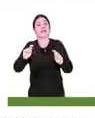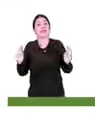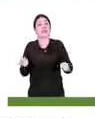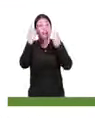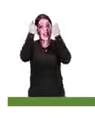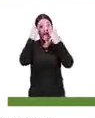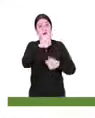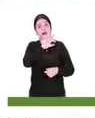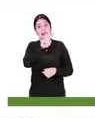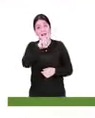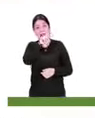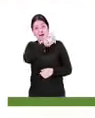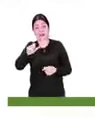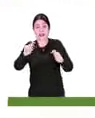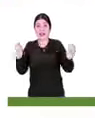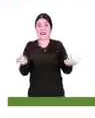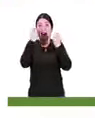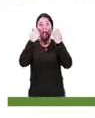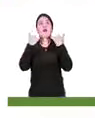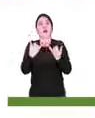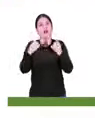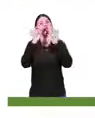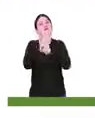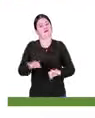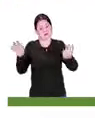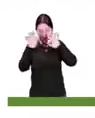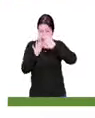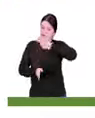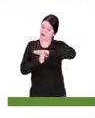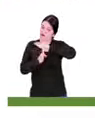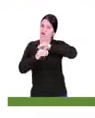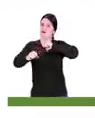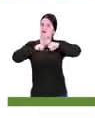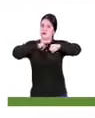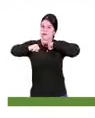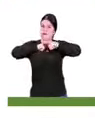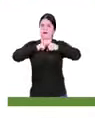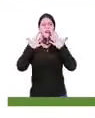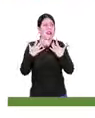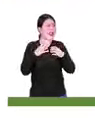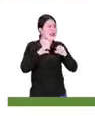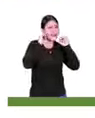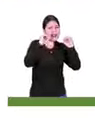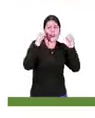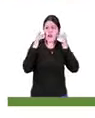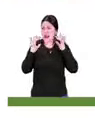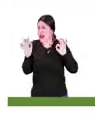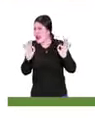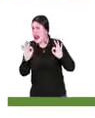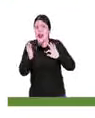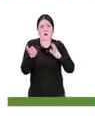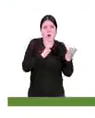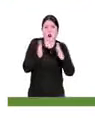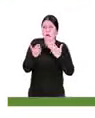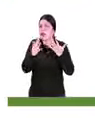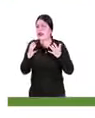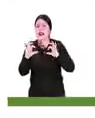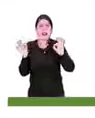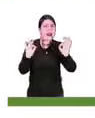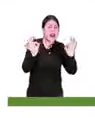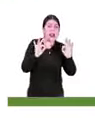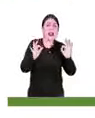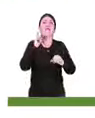como estas, sobre las cuales seguimos trabajando, porque el objetivo es llegar a cero muertes en la vía, y esto es muy importante. Pero por supuesto es un trabajo